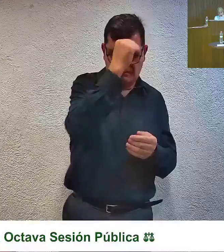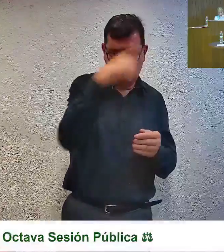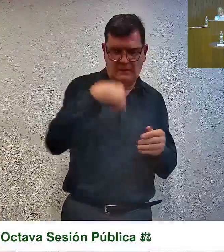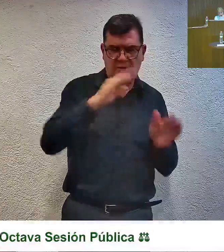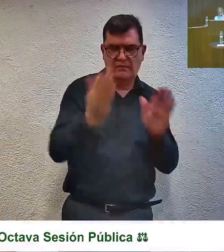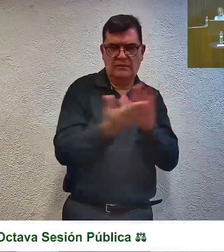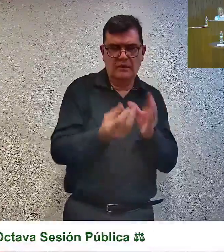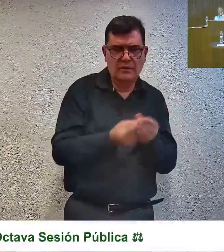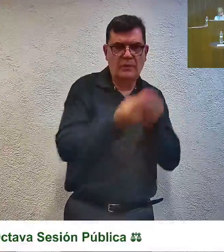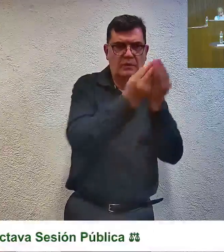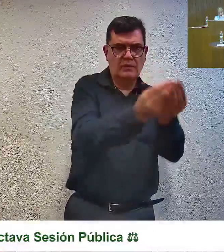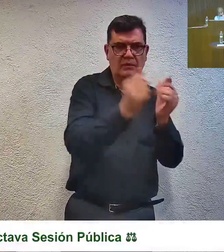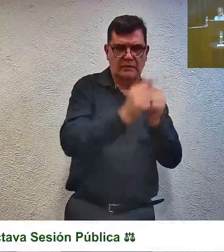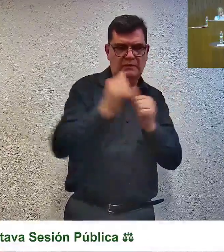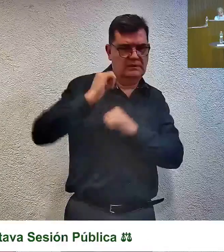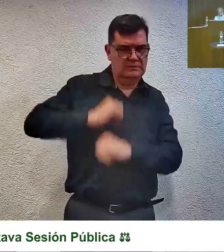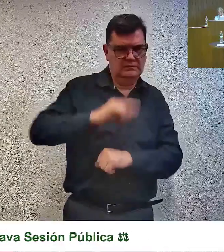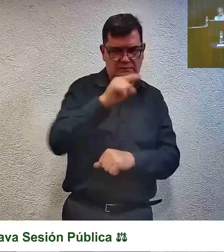el recurso correspondiente.